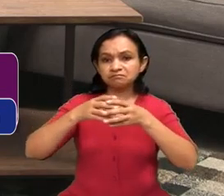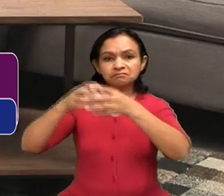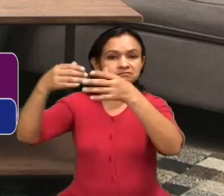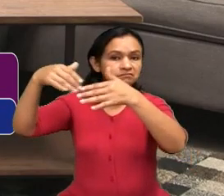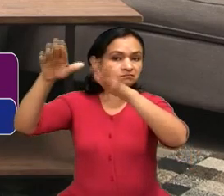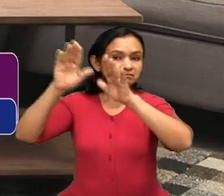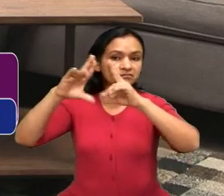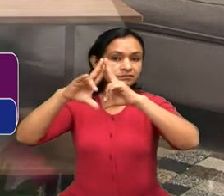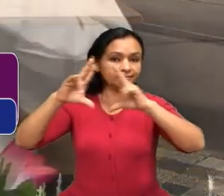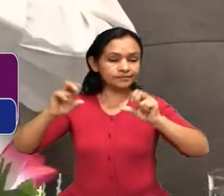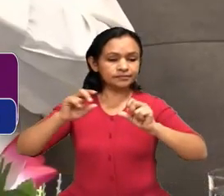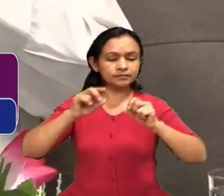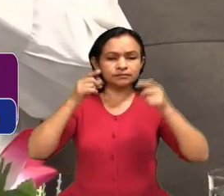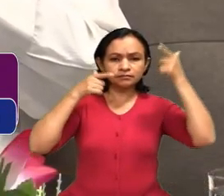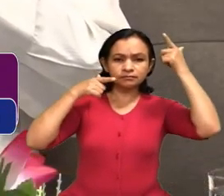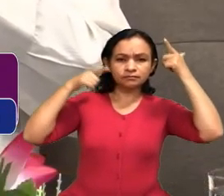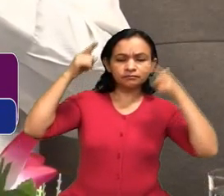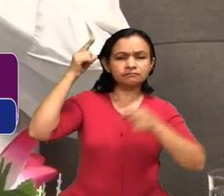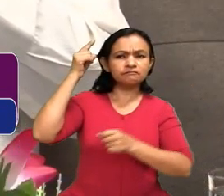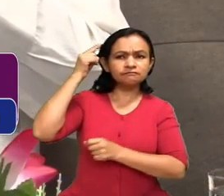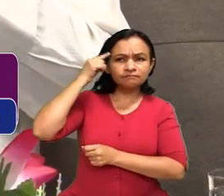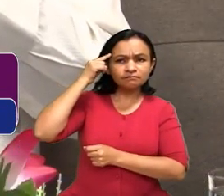él estaba claro que